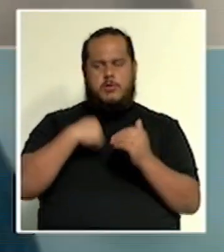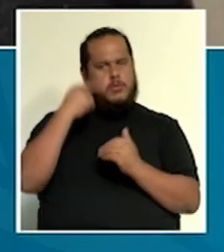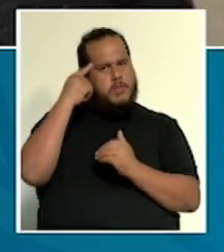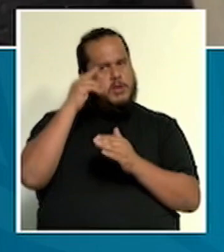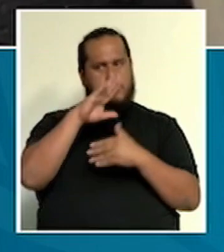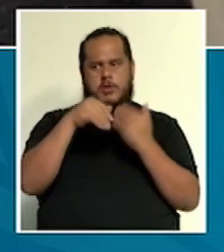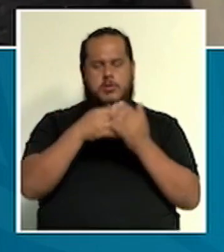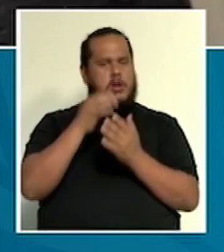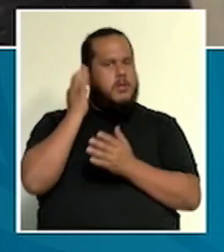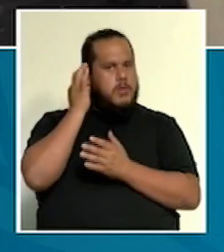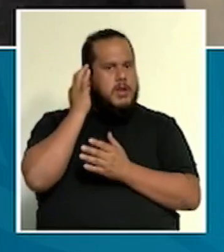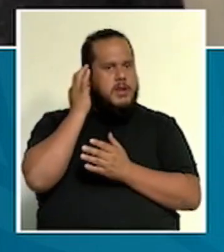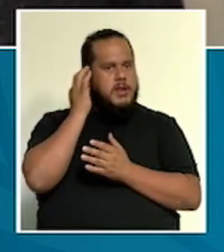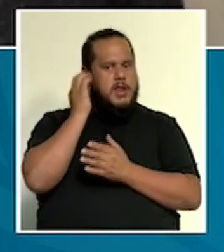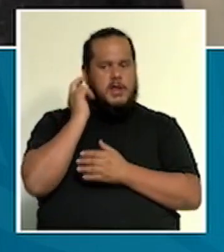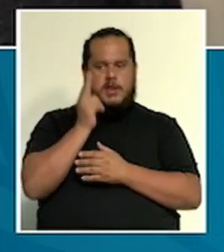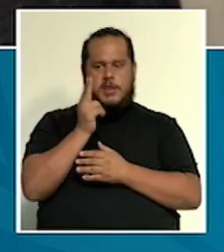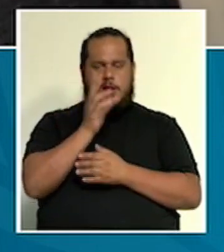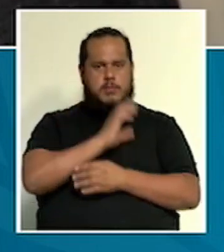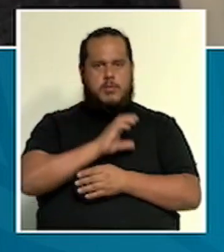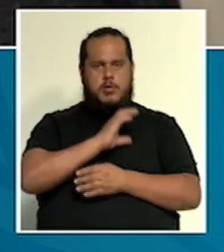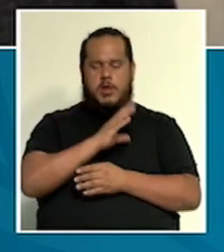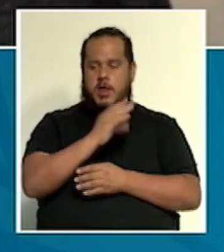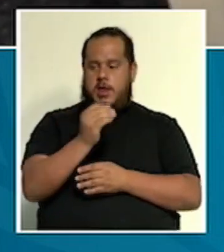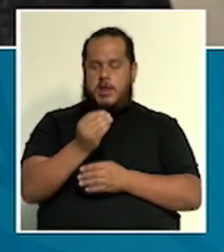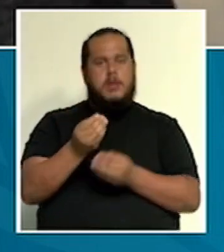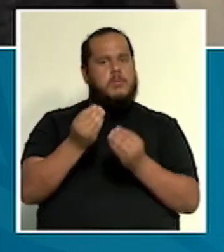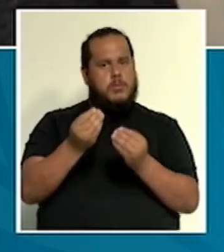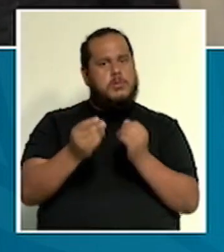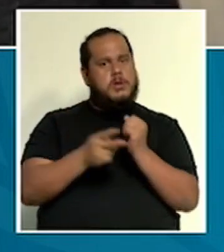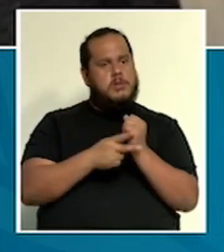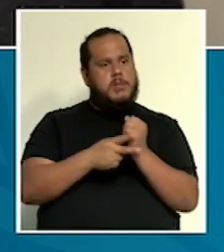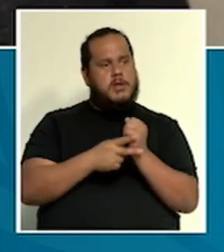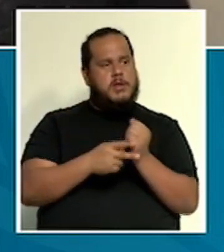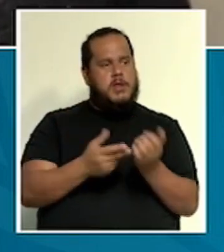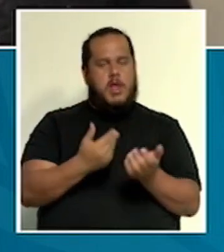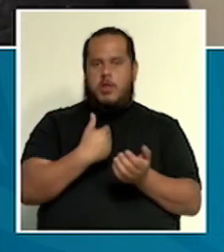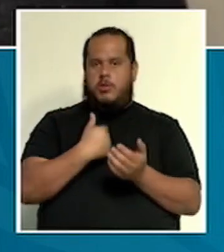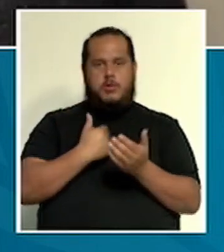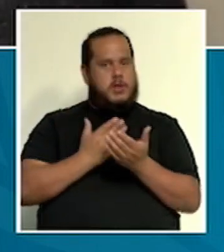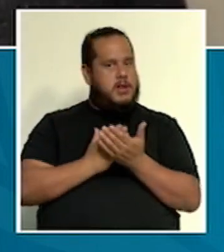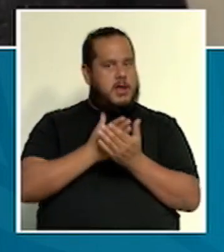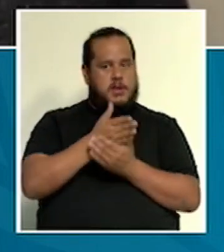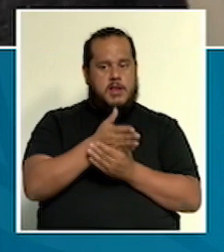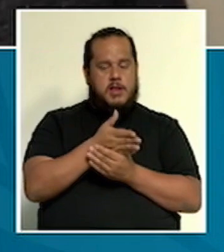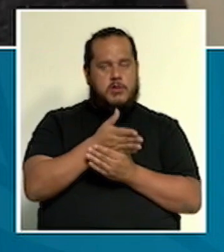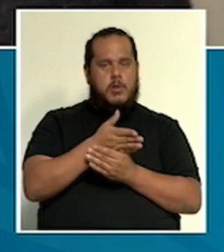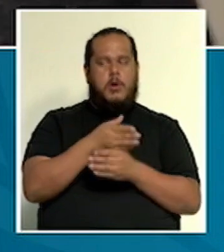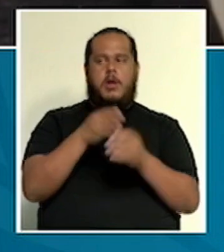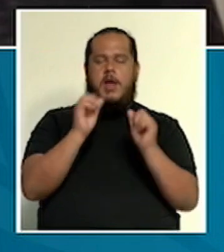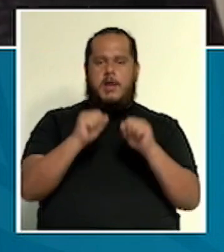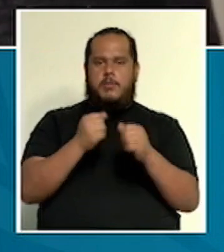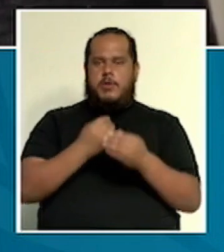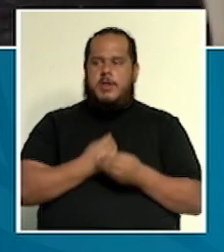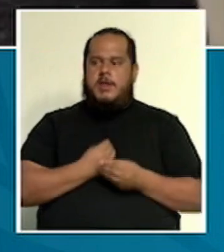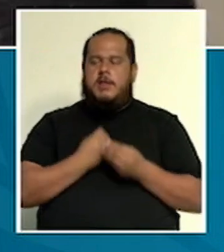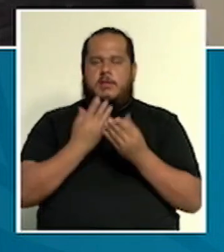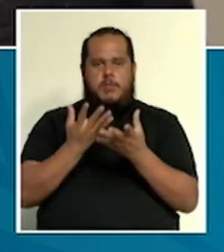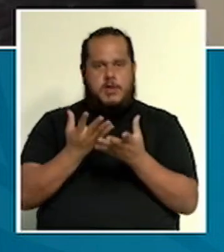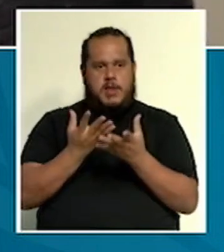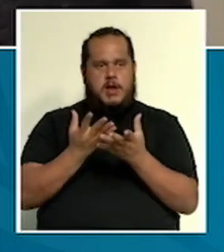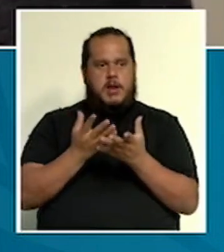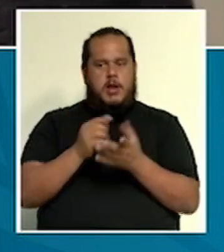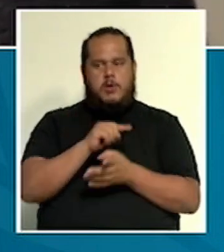las mujeres que están en la misma condición y que muchas veces no tienen acceso a poder expresar lo